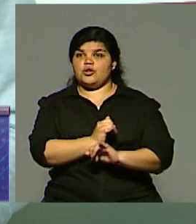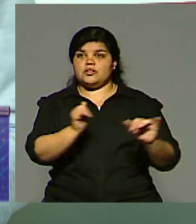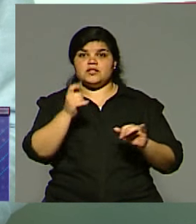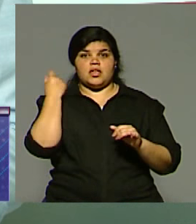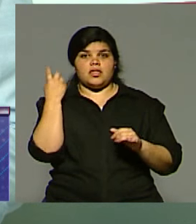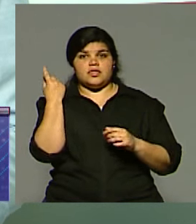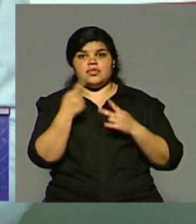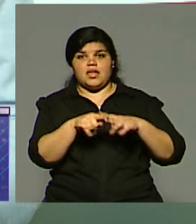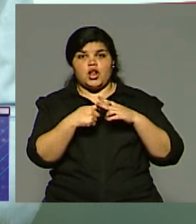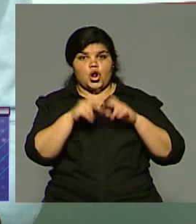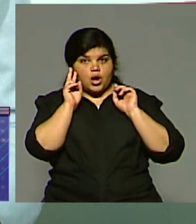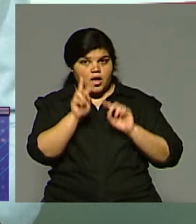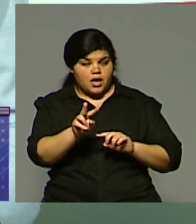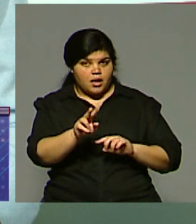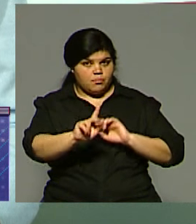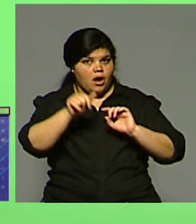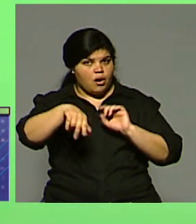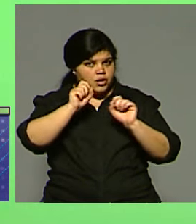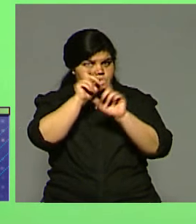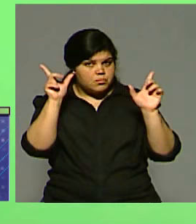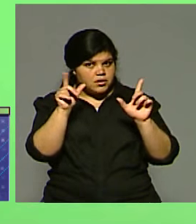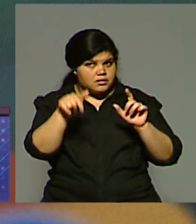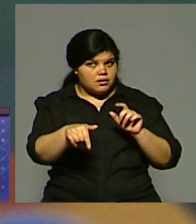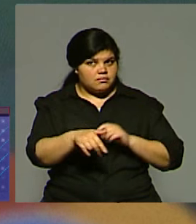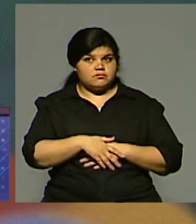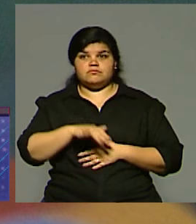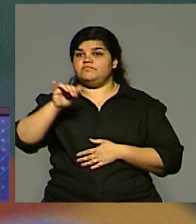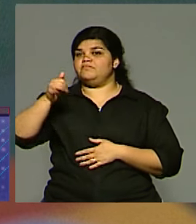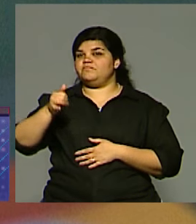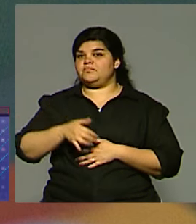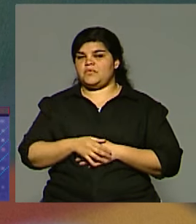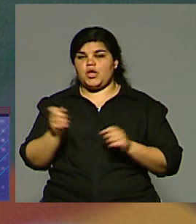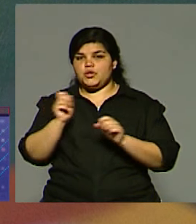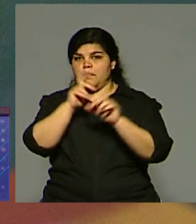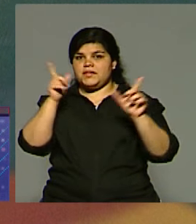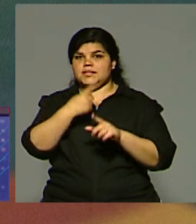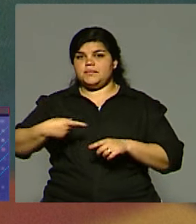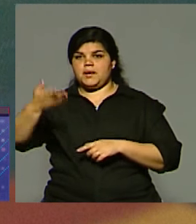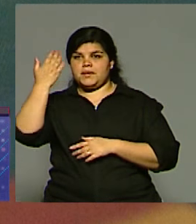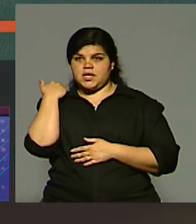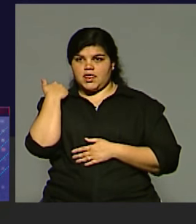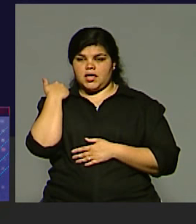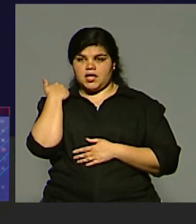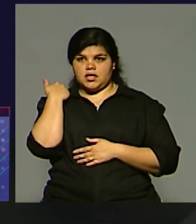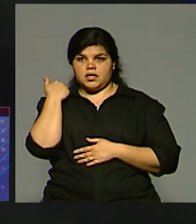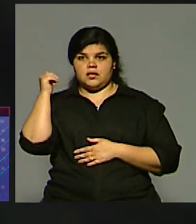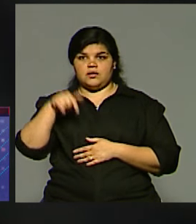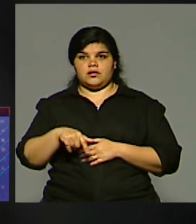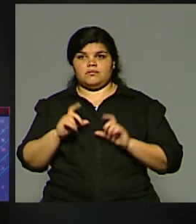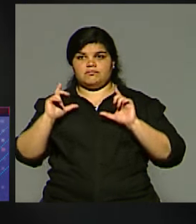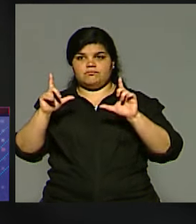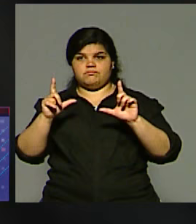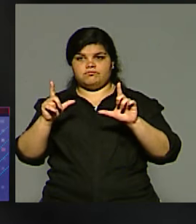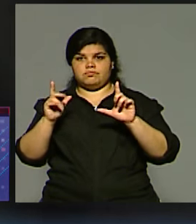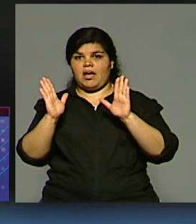tecnología, porque tenemos una sorpresa, ¿no? Tenemos una sorpresa. ¿Se acuerdan que la semana pasada les mostré un teléfono? Bueno, ahora les mostró la caja. Sí. Ahora